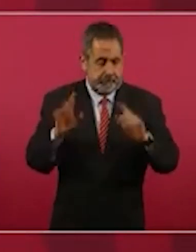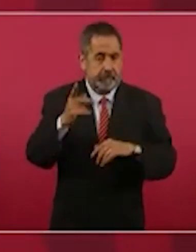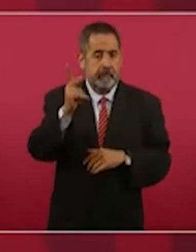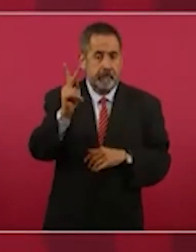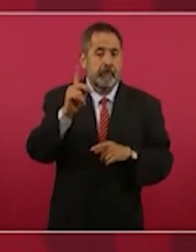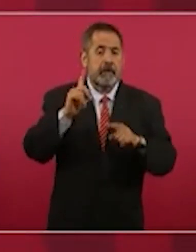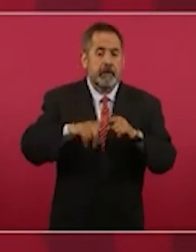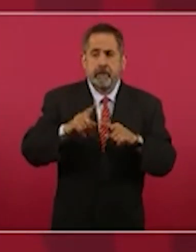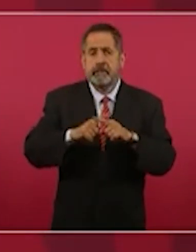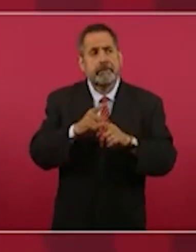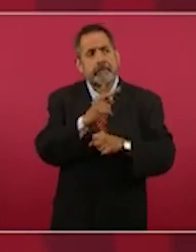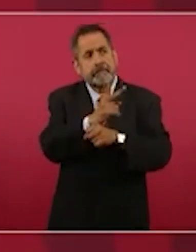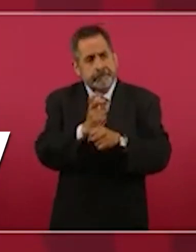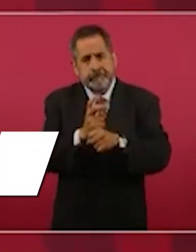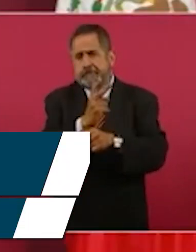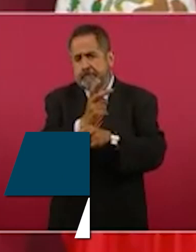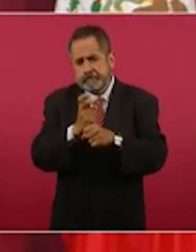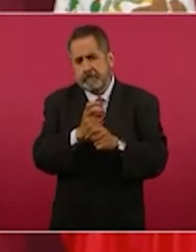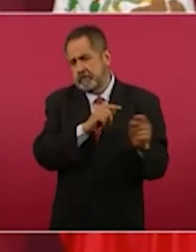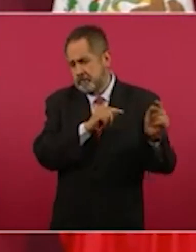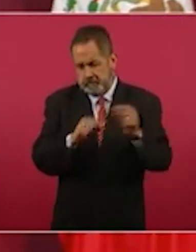pero hay que invitarlo.